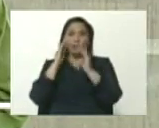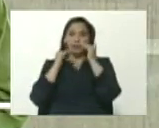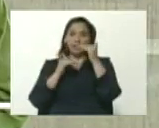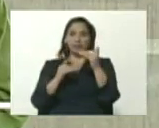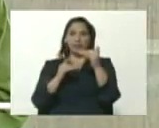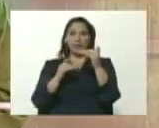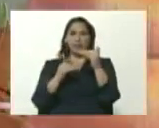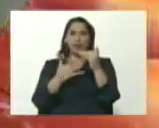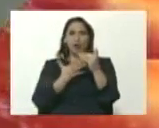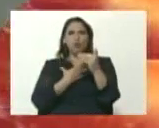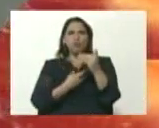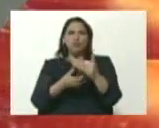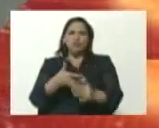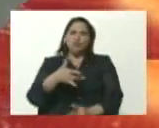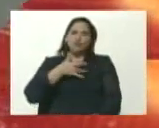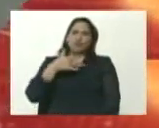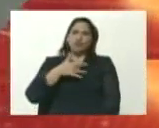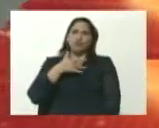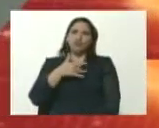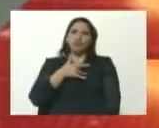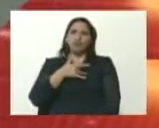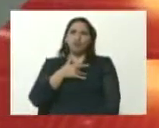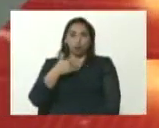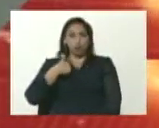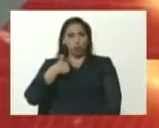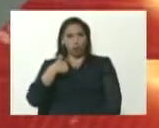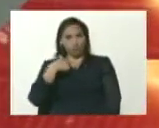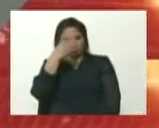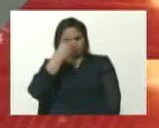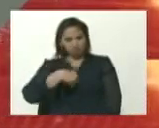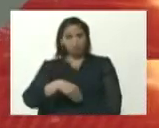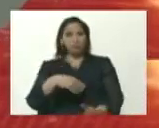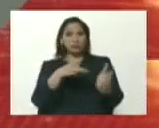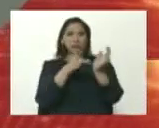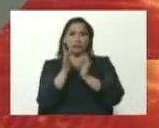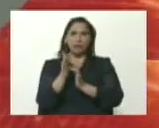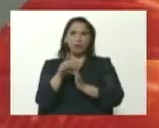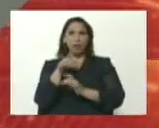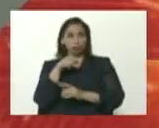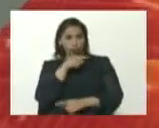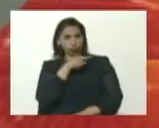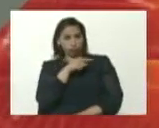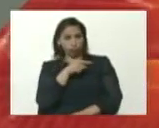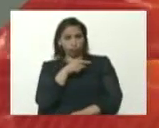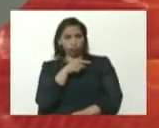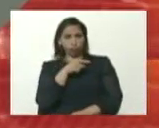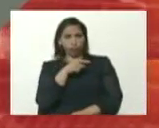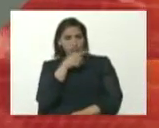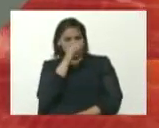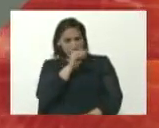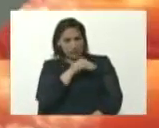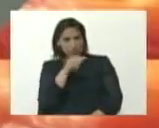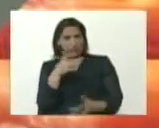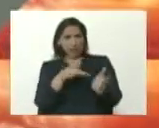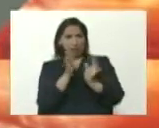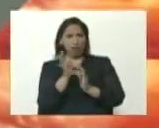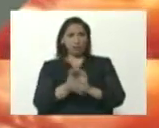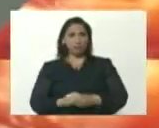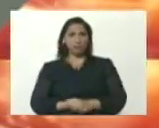sufre. Yo soy cristiano, Ninoska, ¿tú eres cristiana?